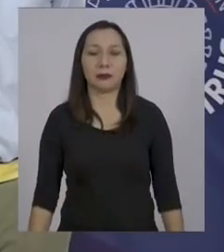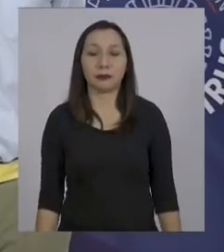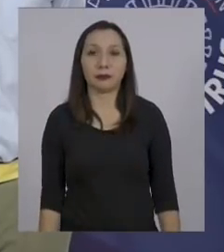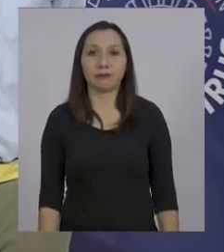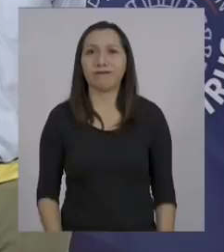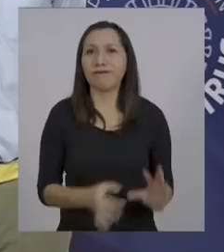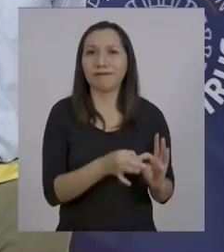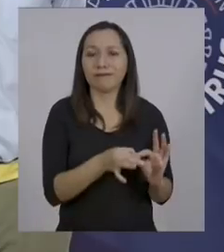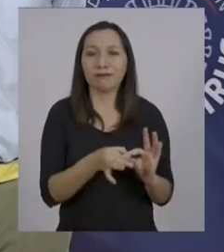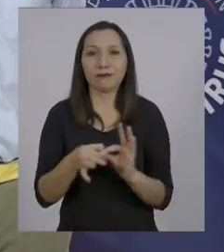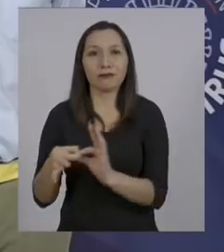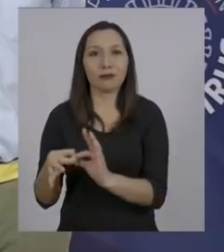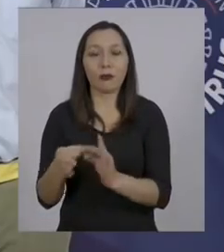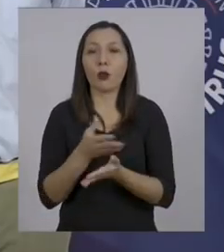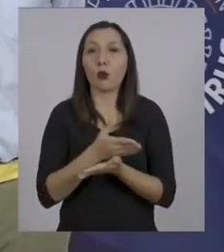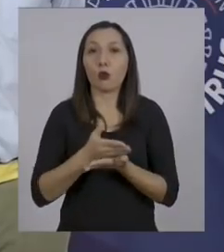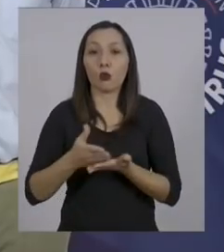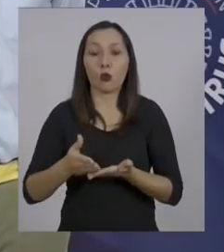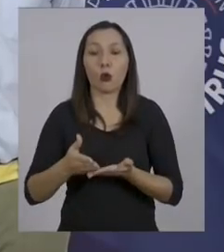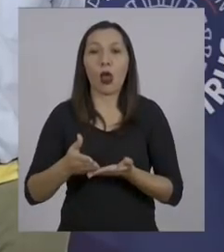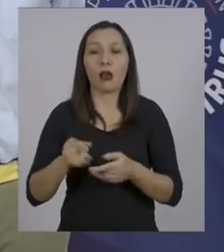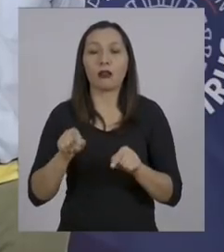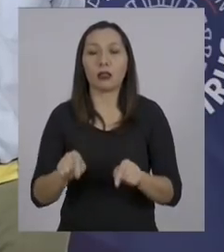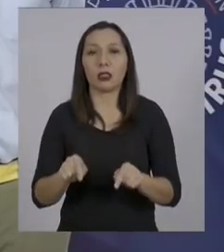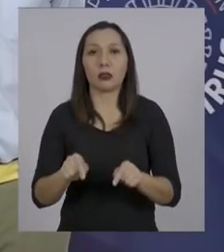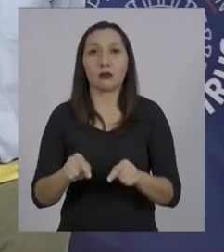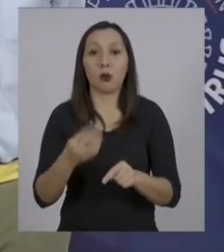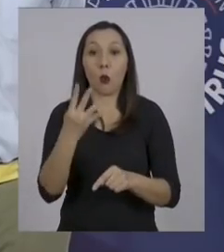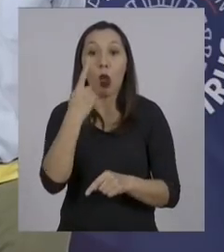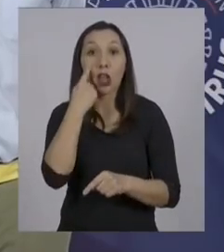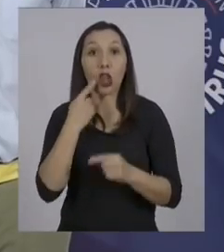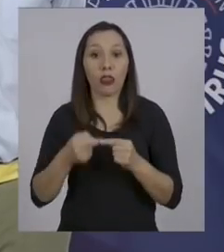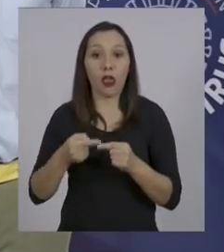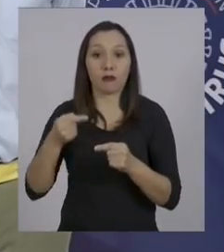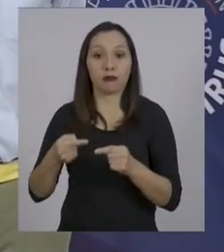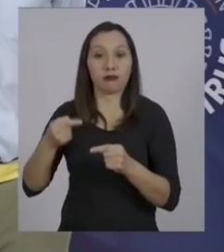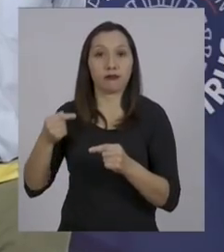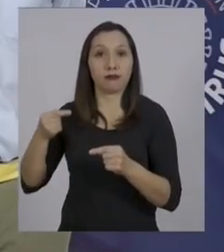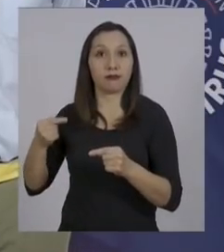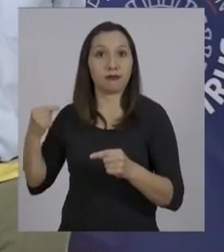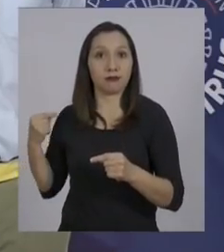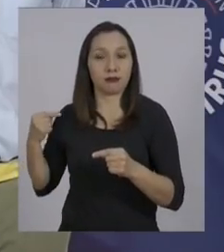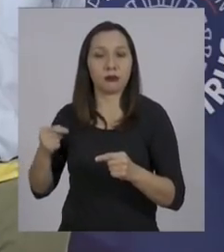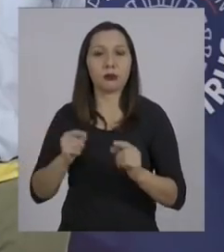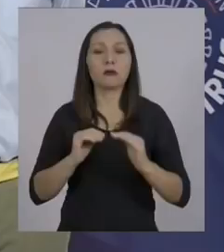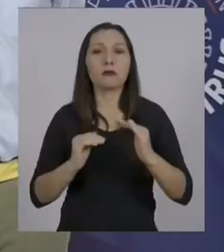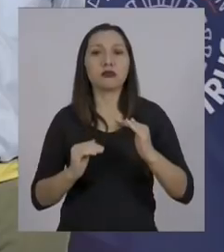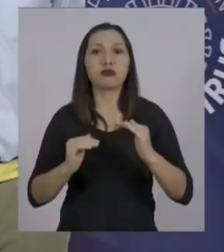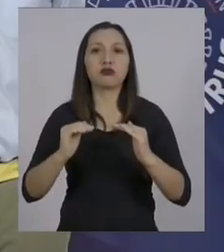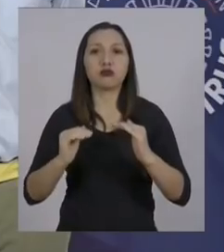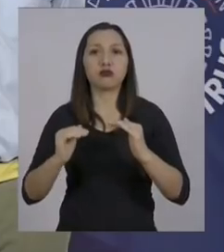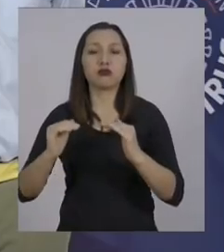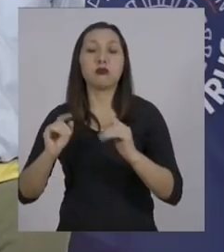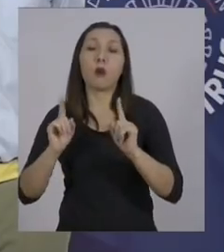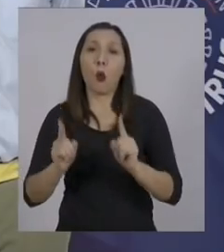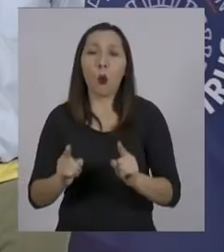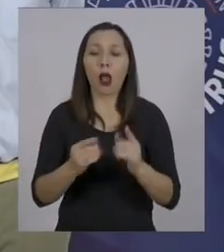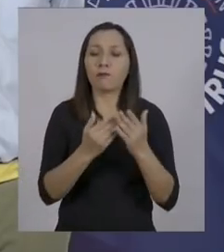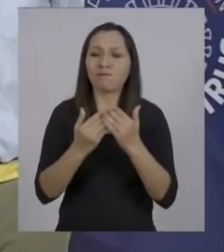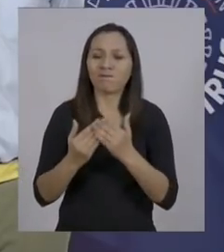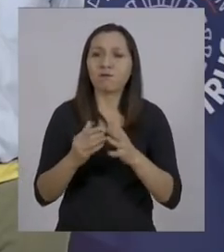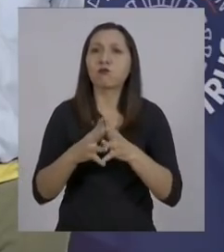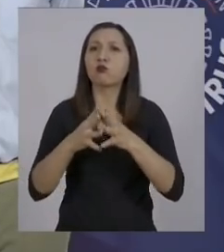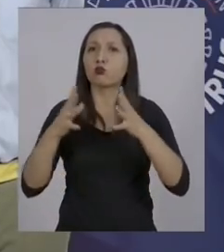Es decir, durante los últimos 4 días ya, estamos estabilizados, a pesar de que se están